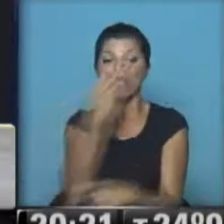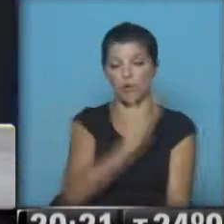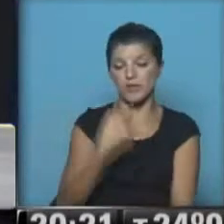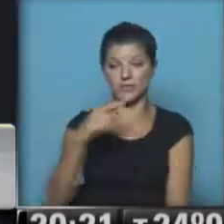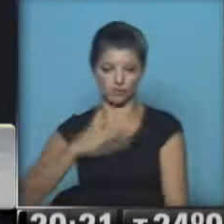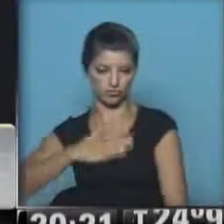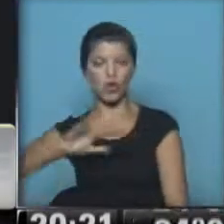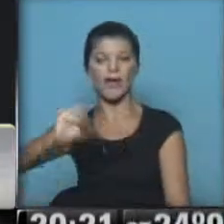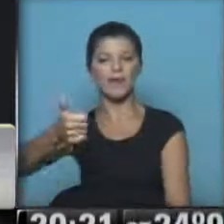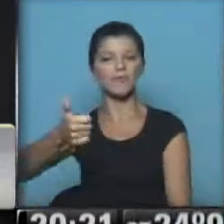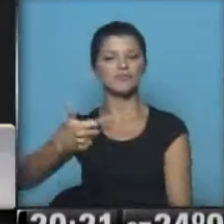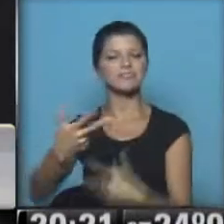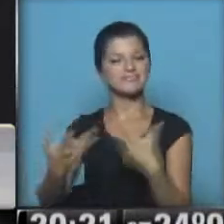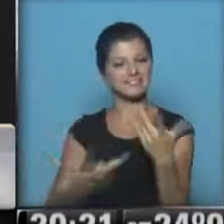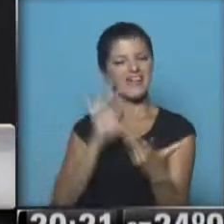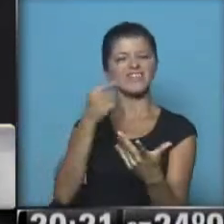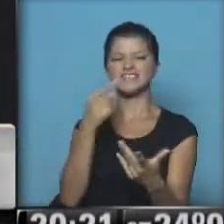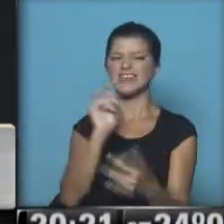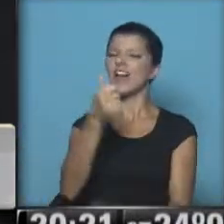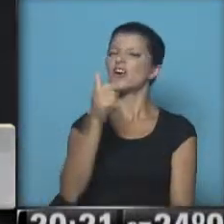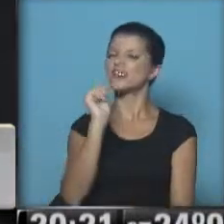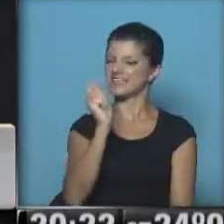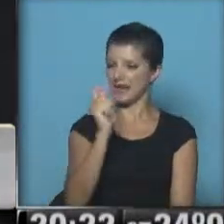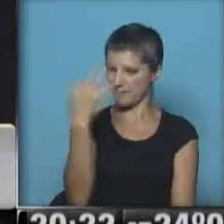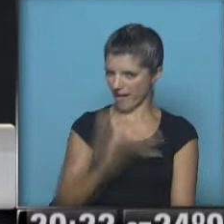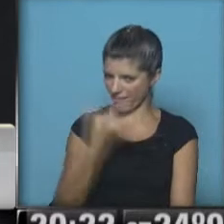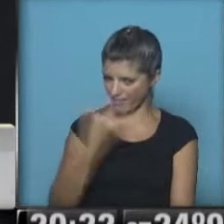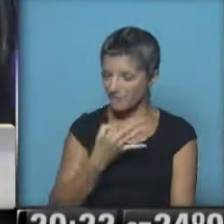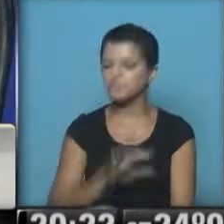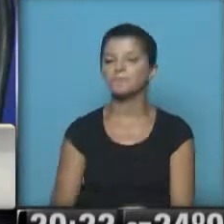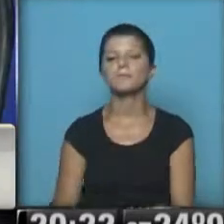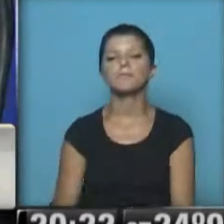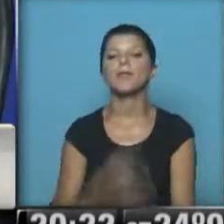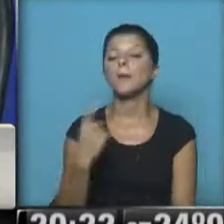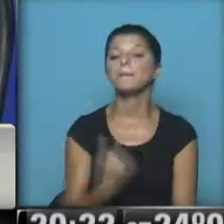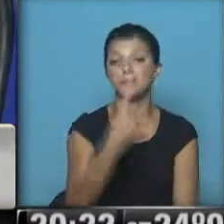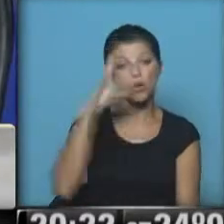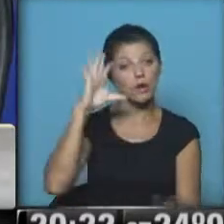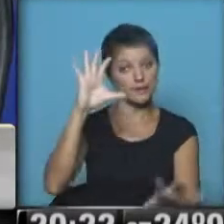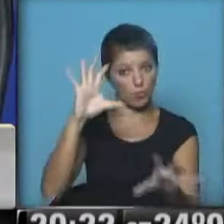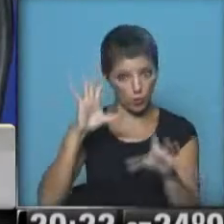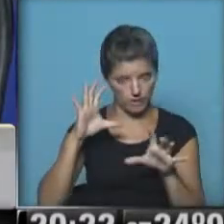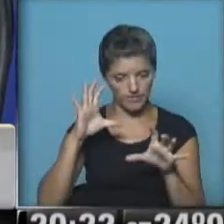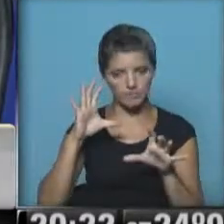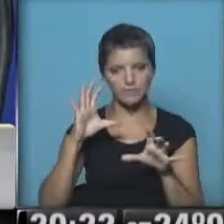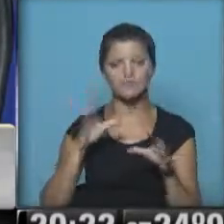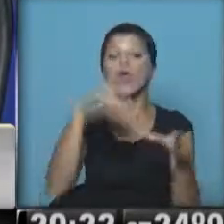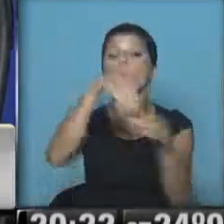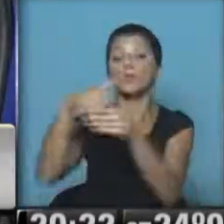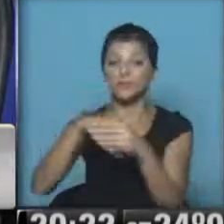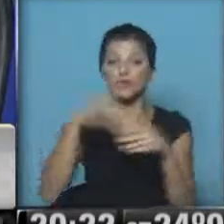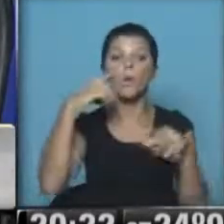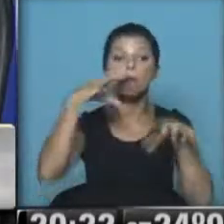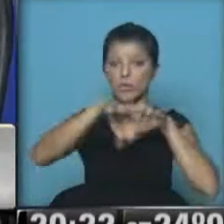entonces ya más complejo plantear quién ganó y quién perdió. Primero recordemos que elecciones municipales